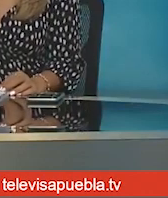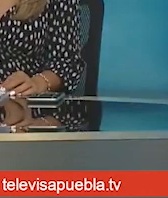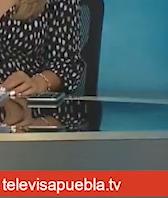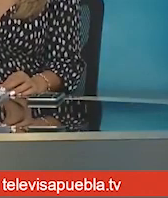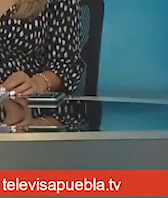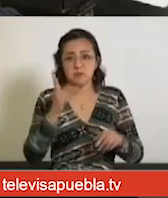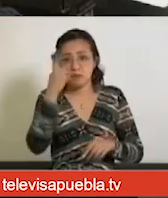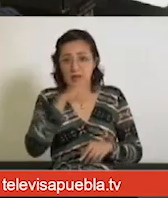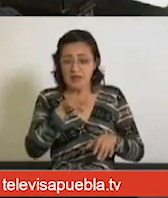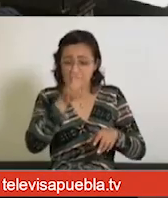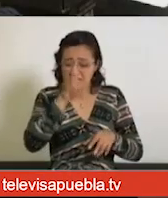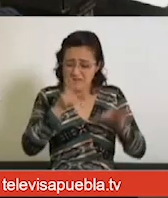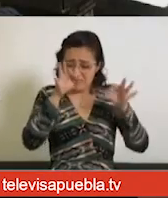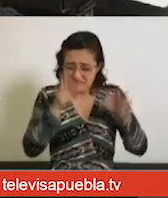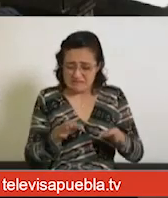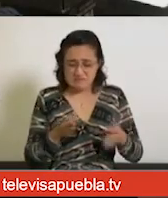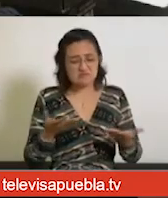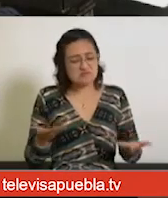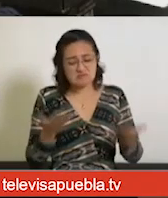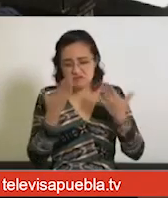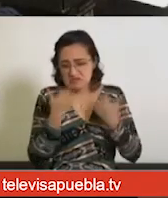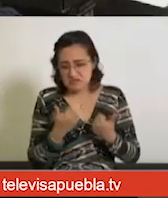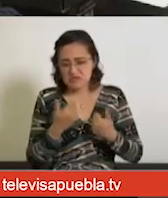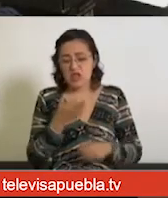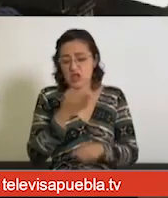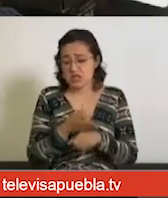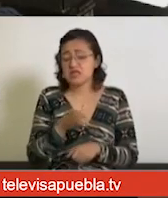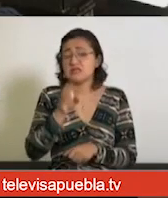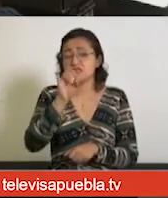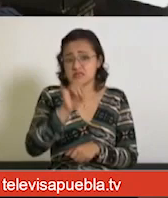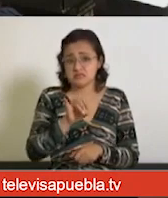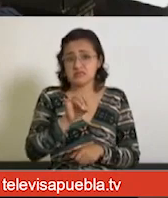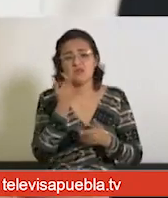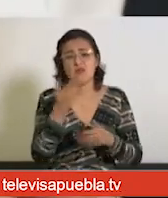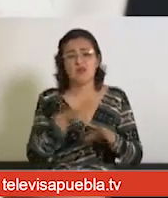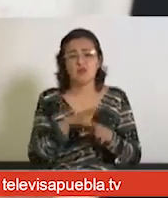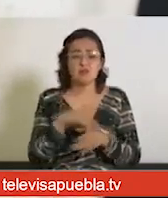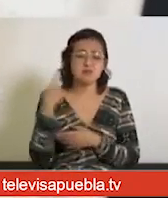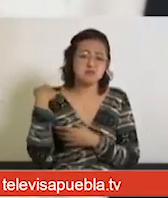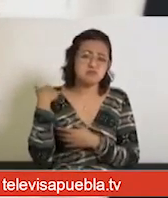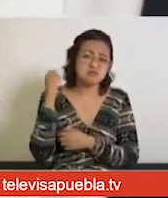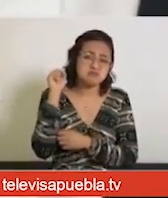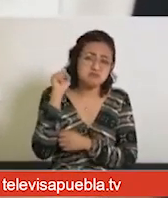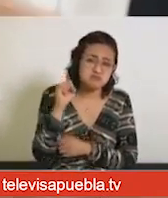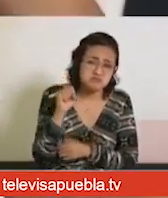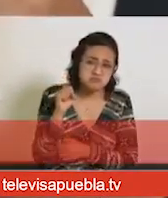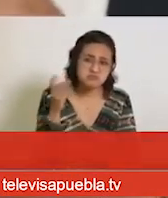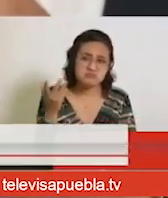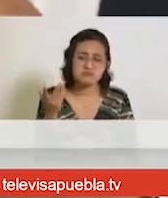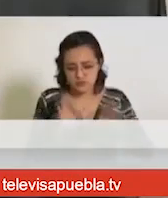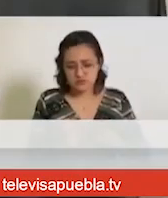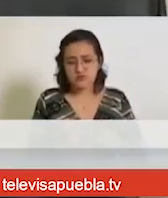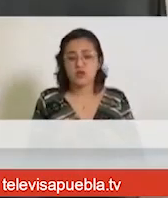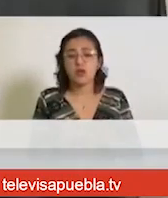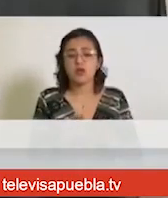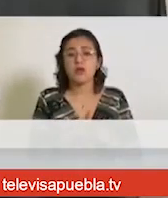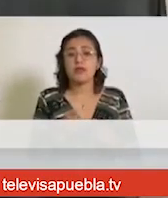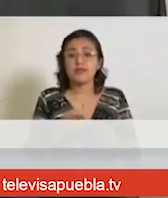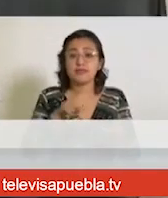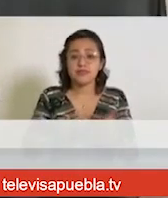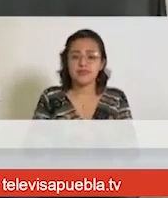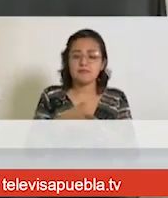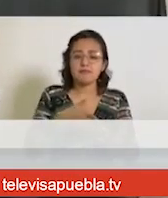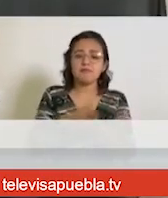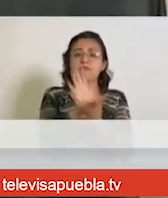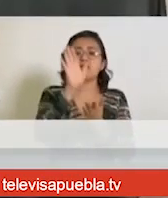padres de familia del Centro Escolar Gustavo Díaz Ordaz recibieron paquetes de uniformes escolares por parte de la Secretaría de Educación en Puebla. El titular